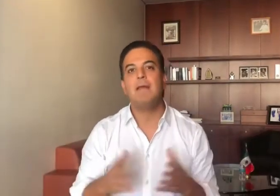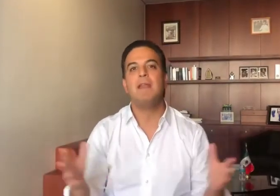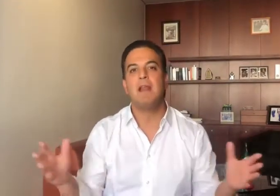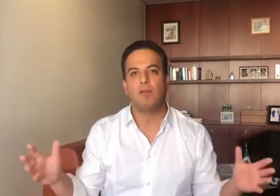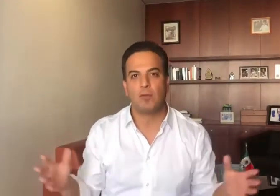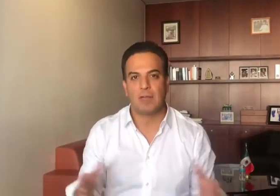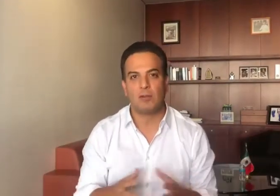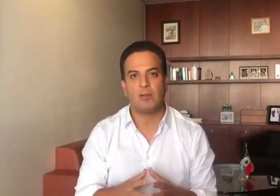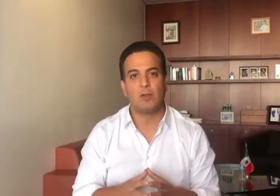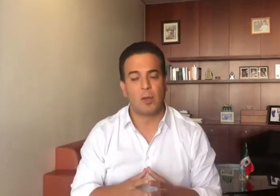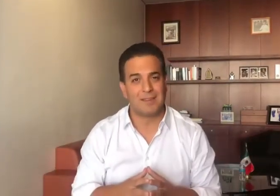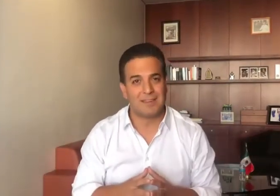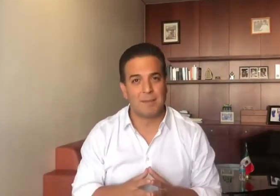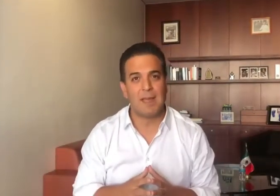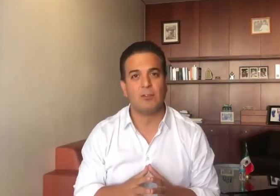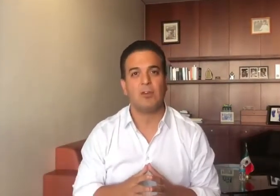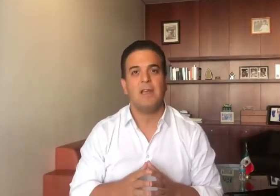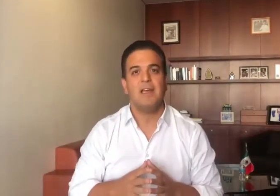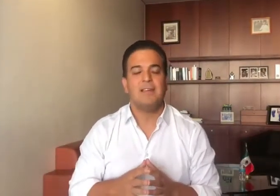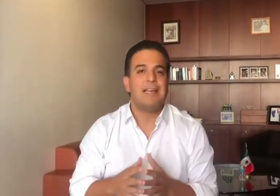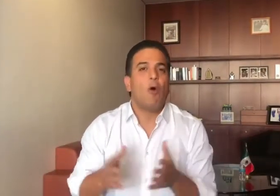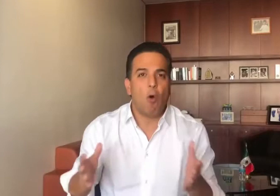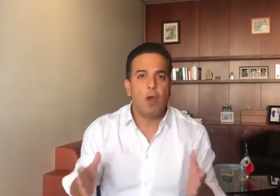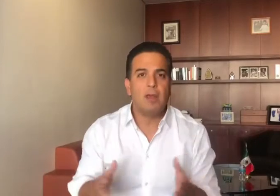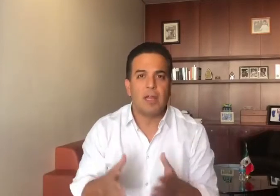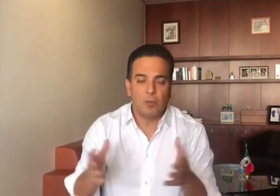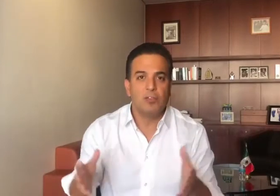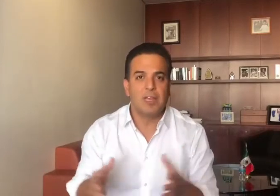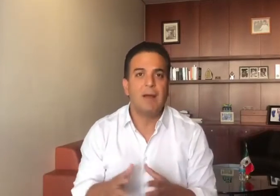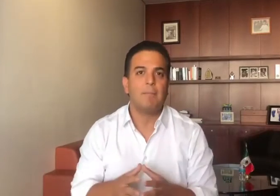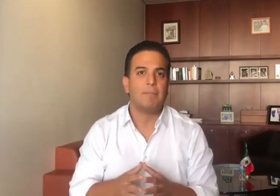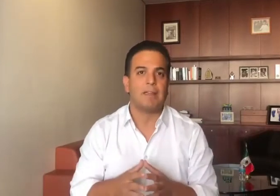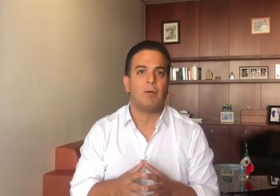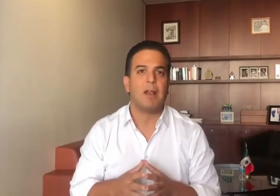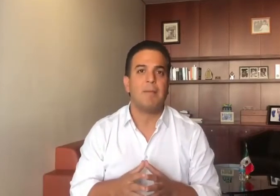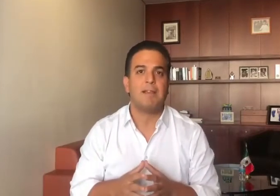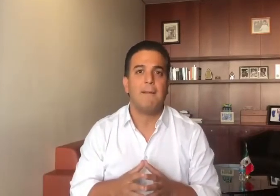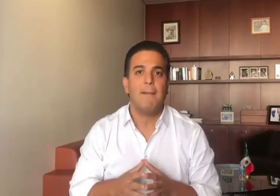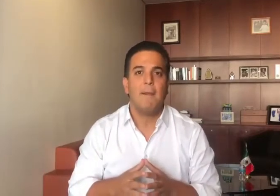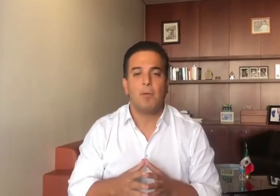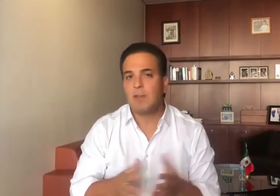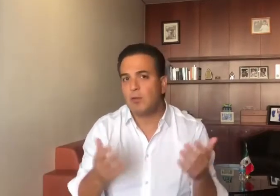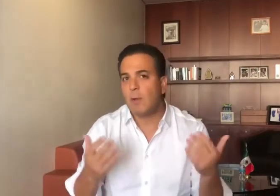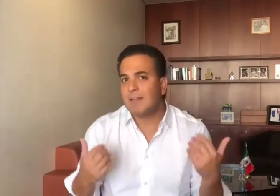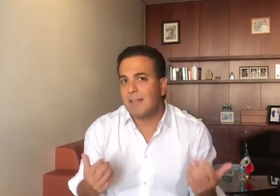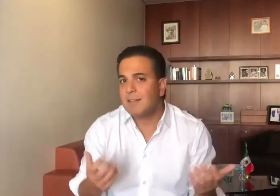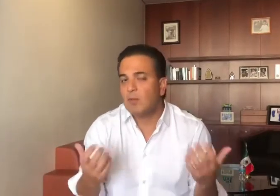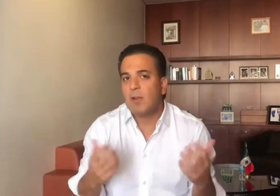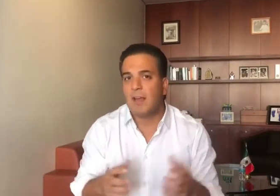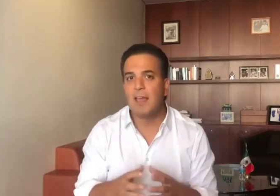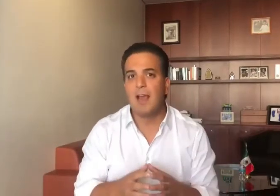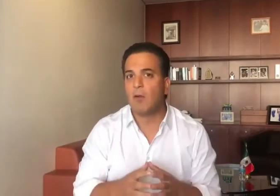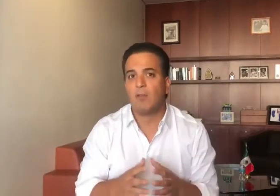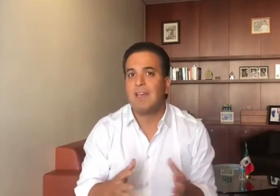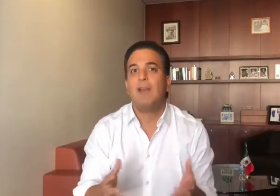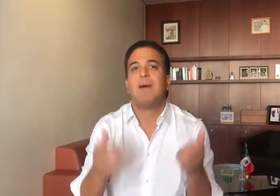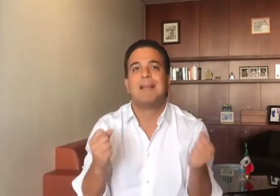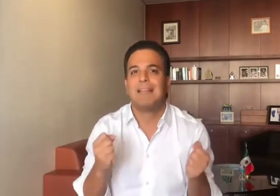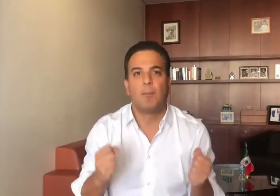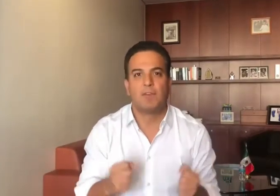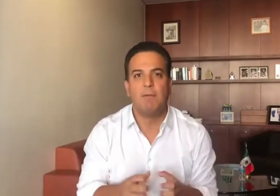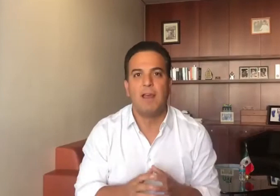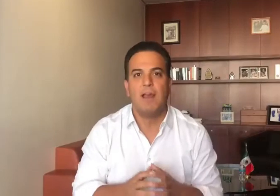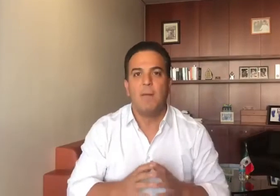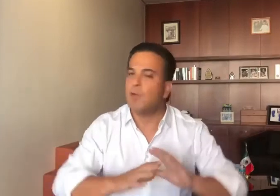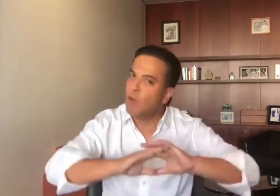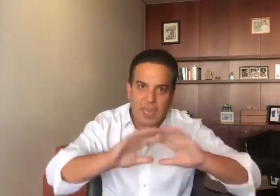tercero, elimina los contratos de autoabastecimiento. Es decir, hoy la industria, particularmente, pues autoabastece su energía, lo consigue lo más